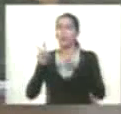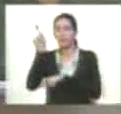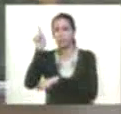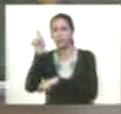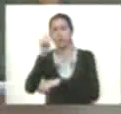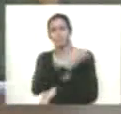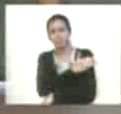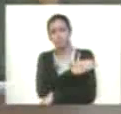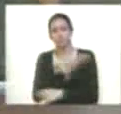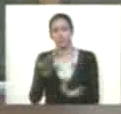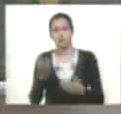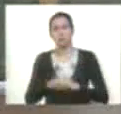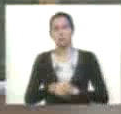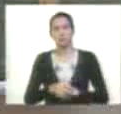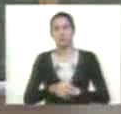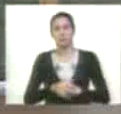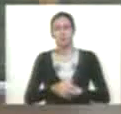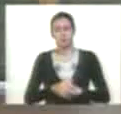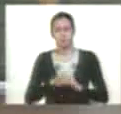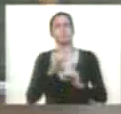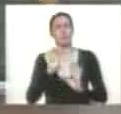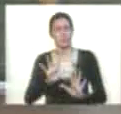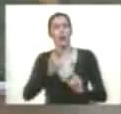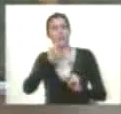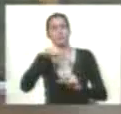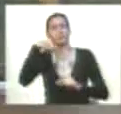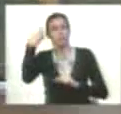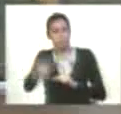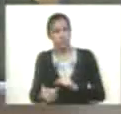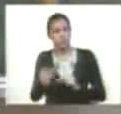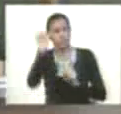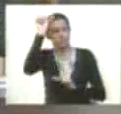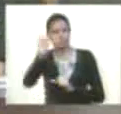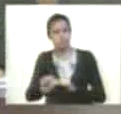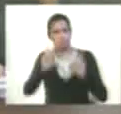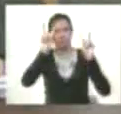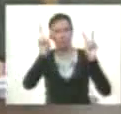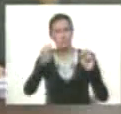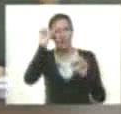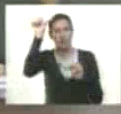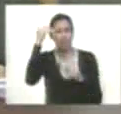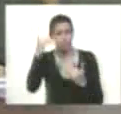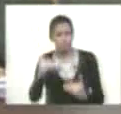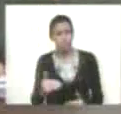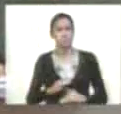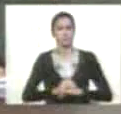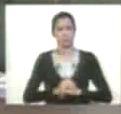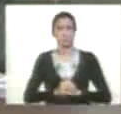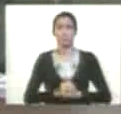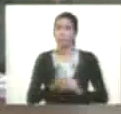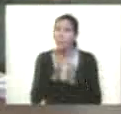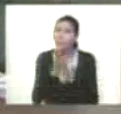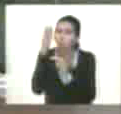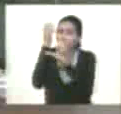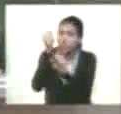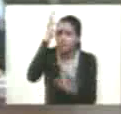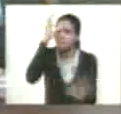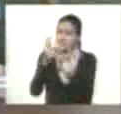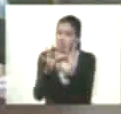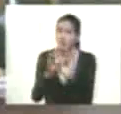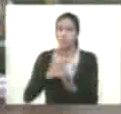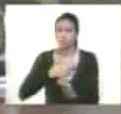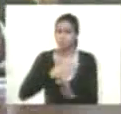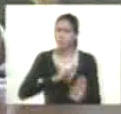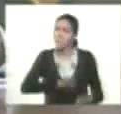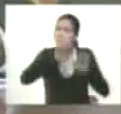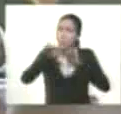Voy a analizar y bueno, después nos referiremos a esos temas. Lo que le digo al pueblo venezolano es que tenga fe y confianza, que aquí tiene un protector, que